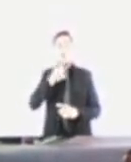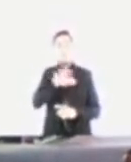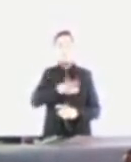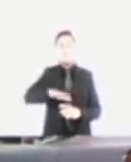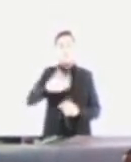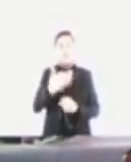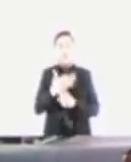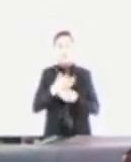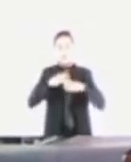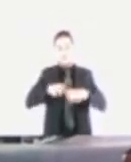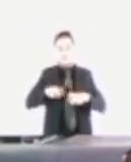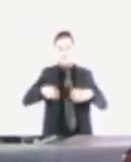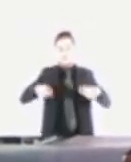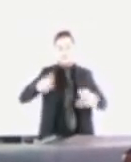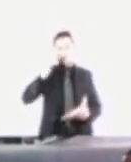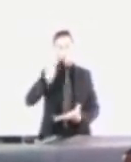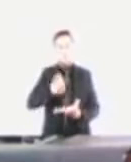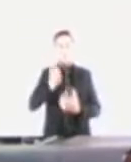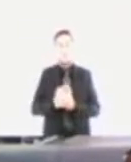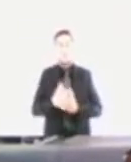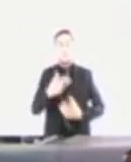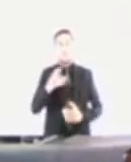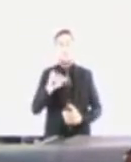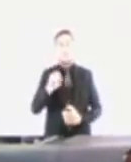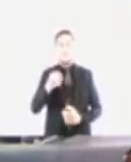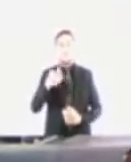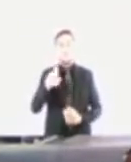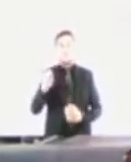de Justicia. Magistrado Hernández Muñoz,